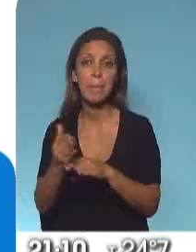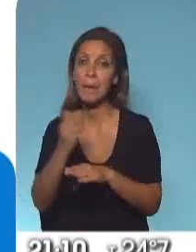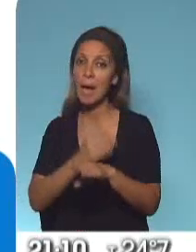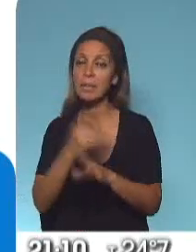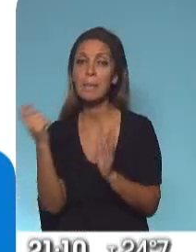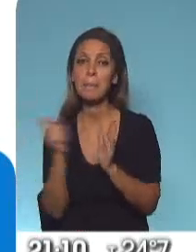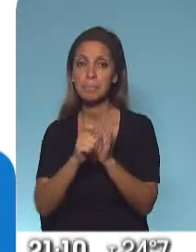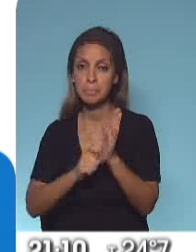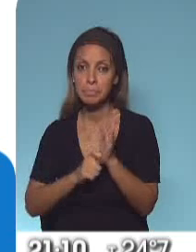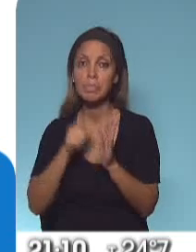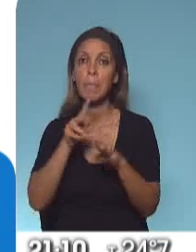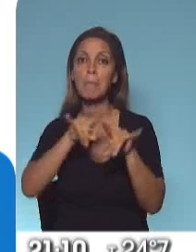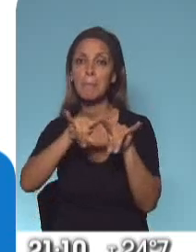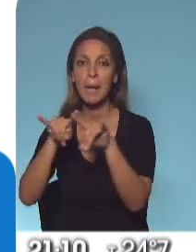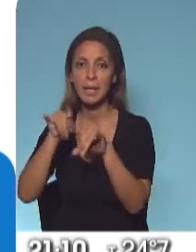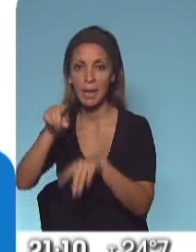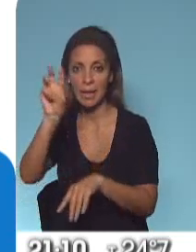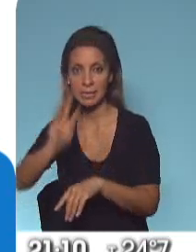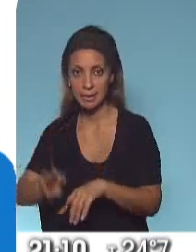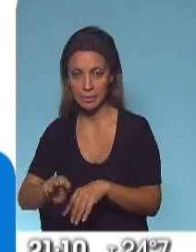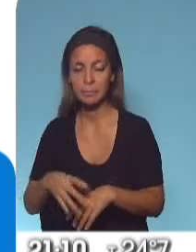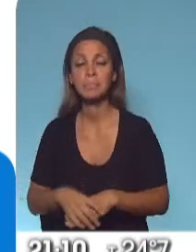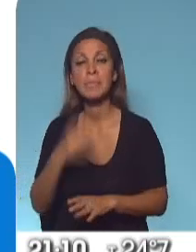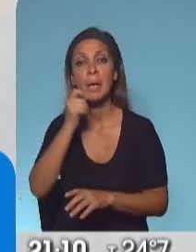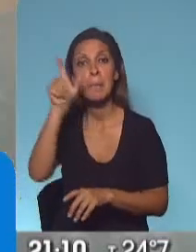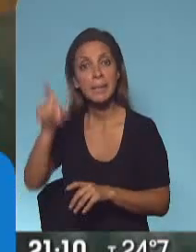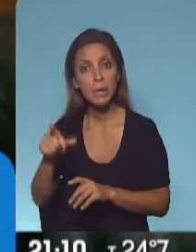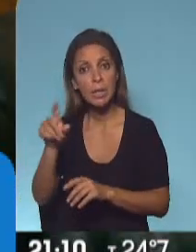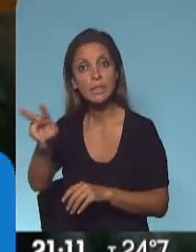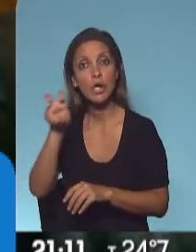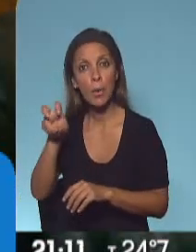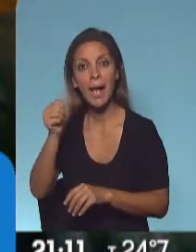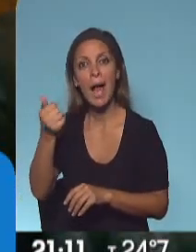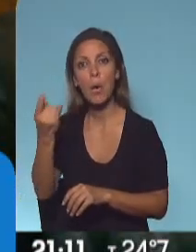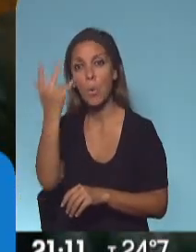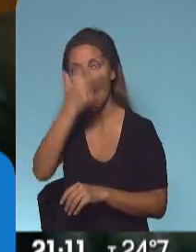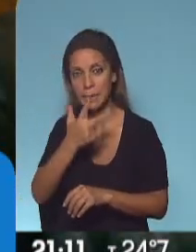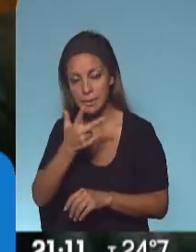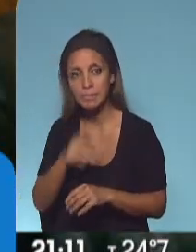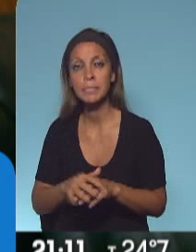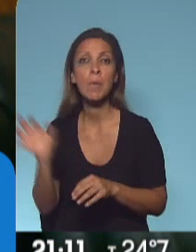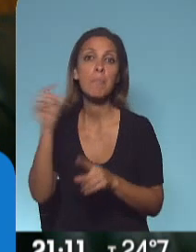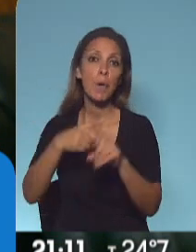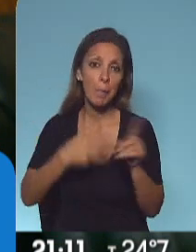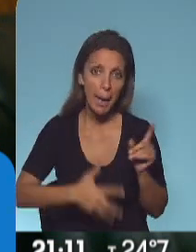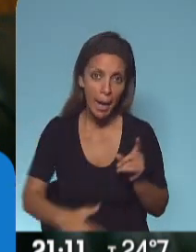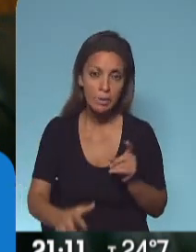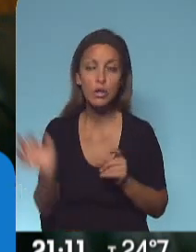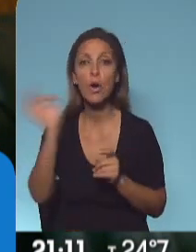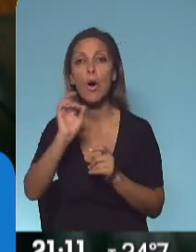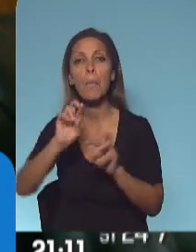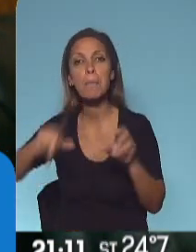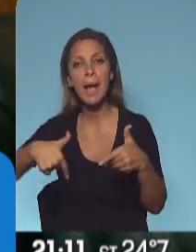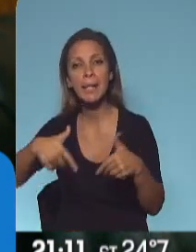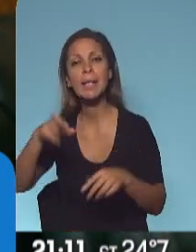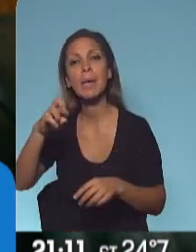página del ANSES. En el caso de los perceptores de asignación universal por hijo, de asignación universal por embarazo y del plan Progresar,